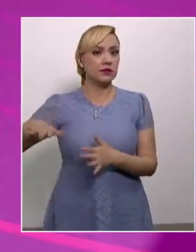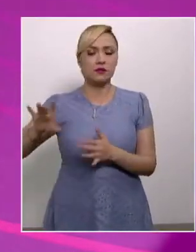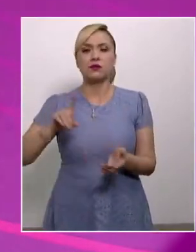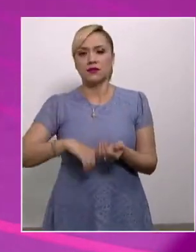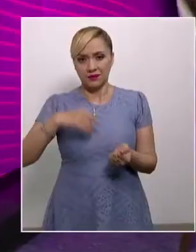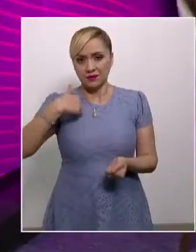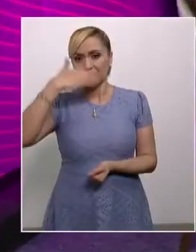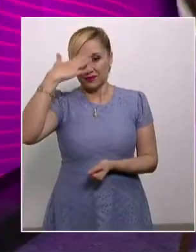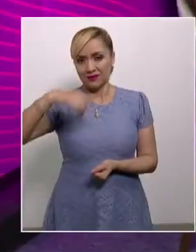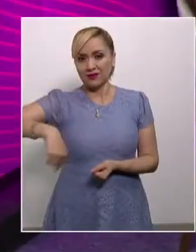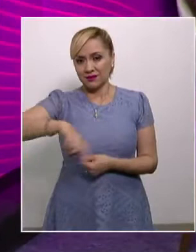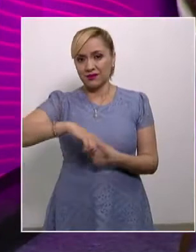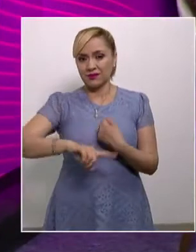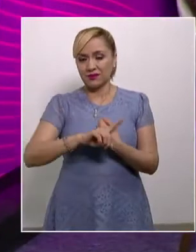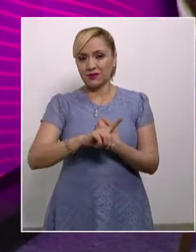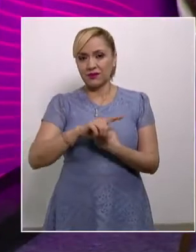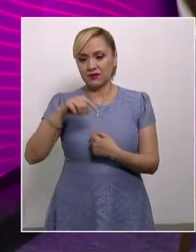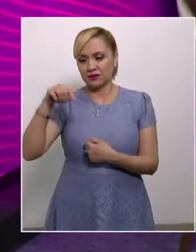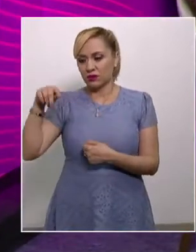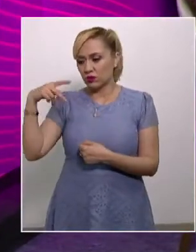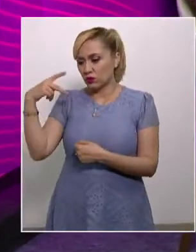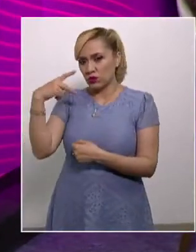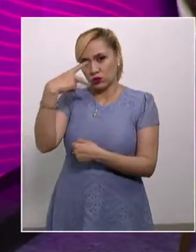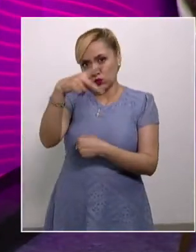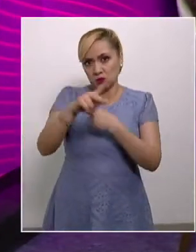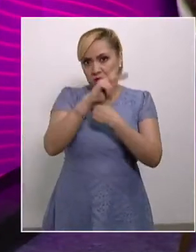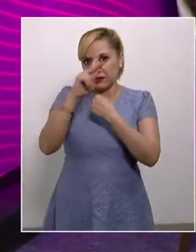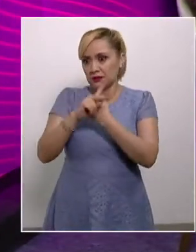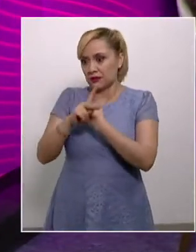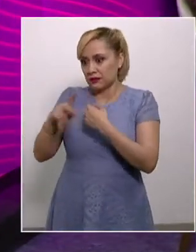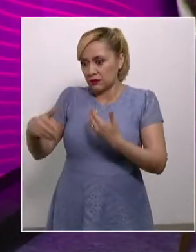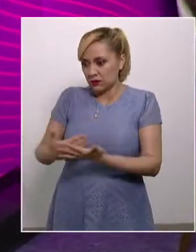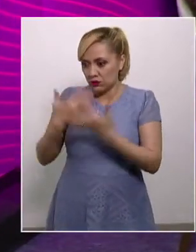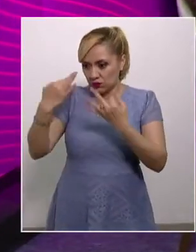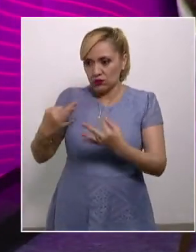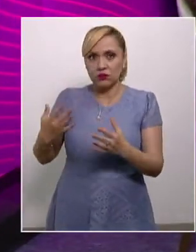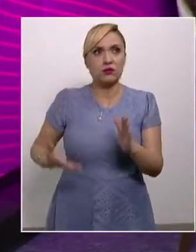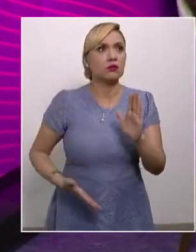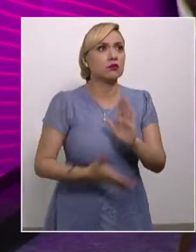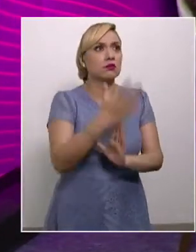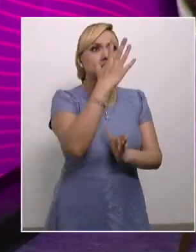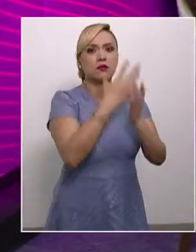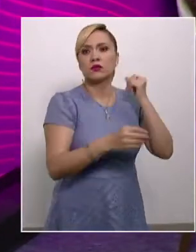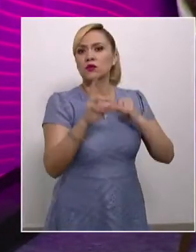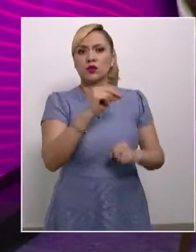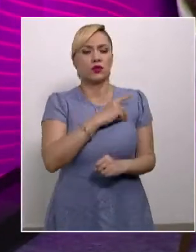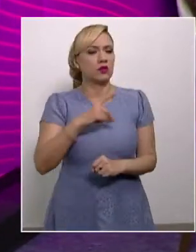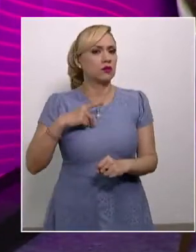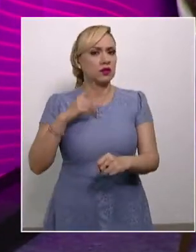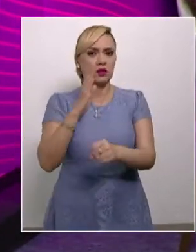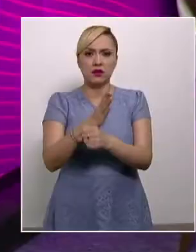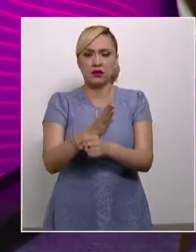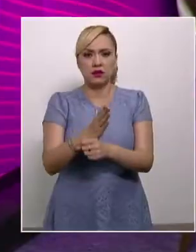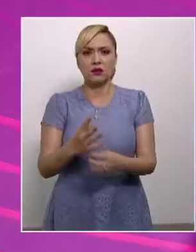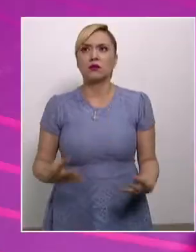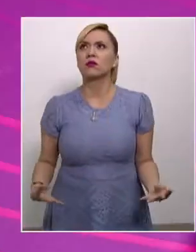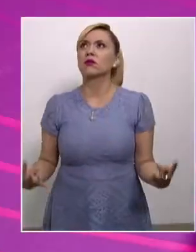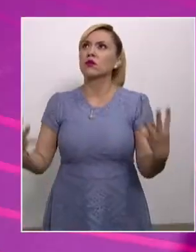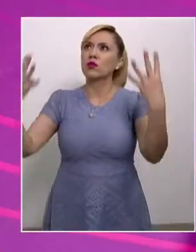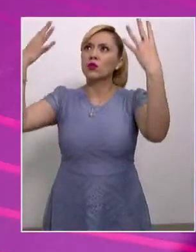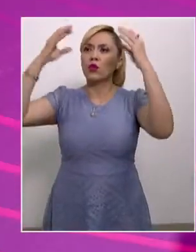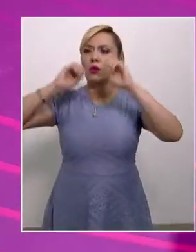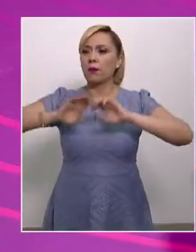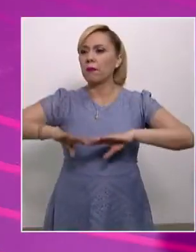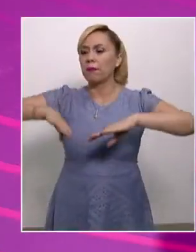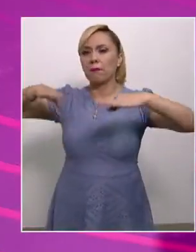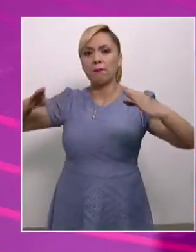viviendo. Salir de tu país para pedir asilo por un tema de protección no debería de ser un crimen. No existe muro ni mar, hablando del